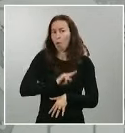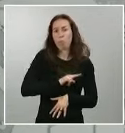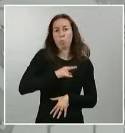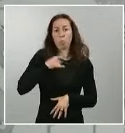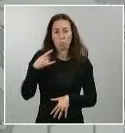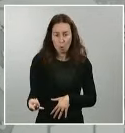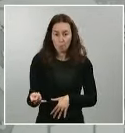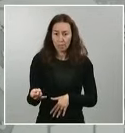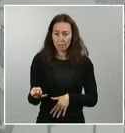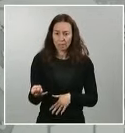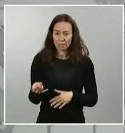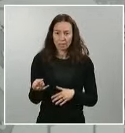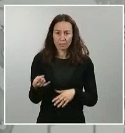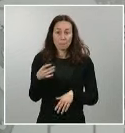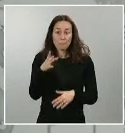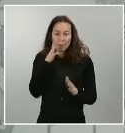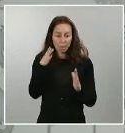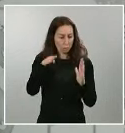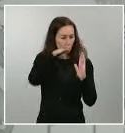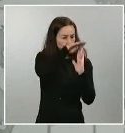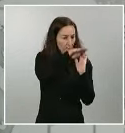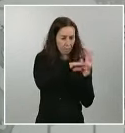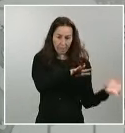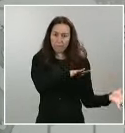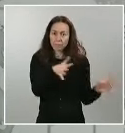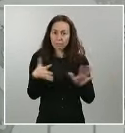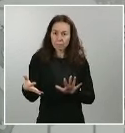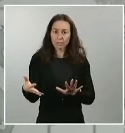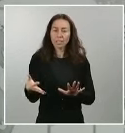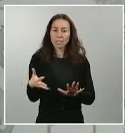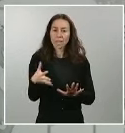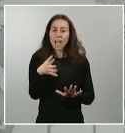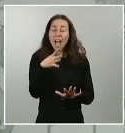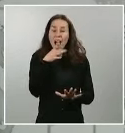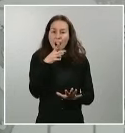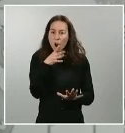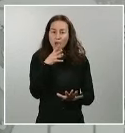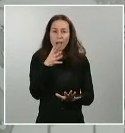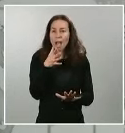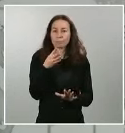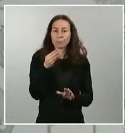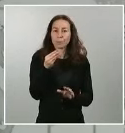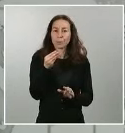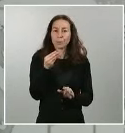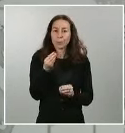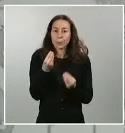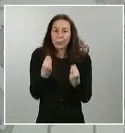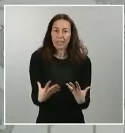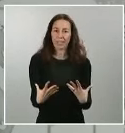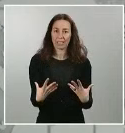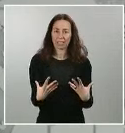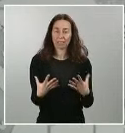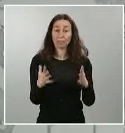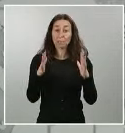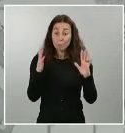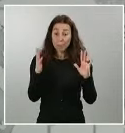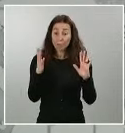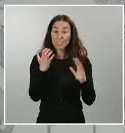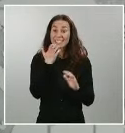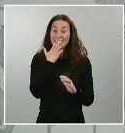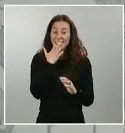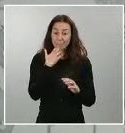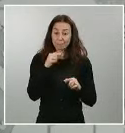gracias a las medidas ya implementadas, estamos en la dirección adecuada. Ahora bien, si somos capaces de extender esa movilidad del